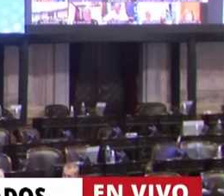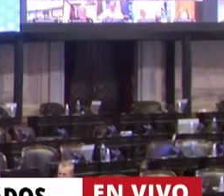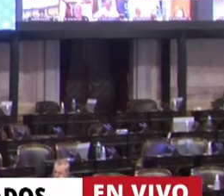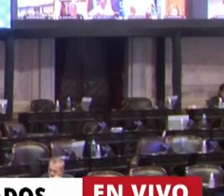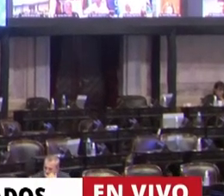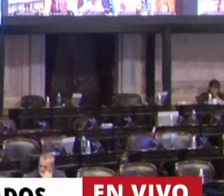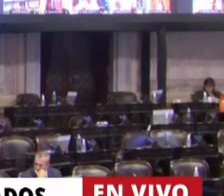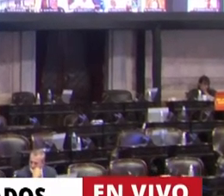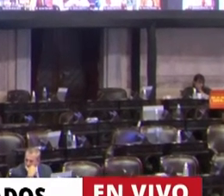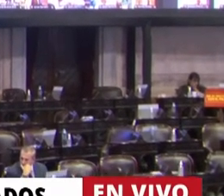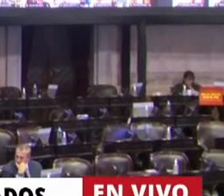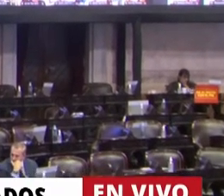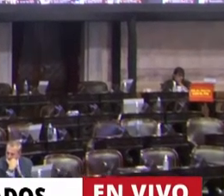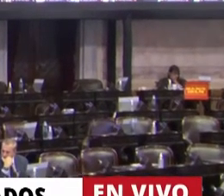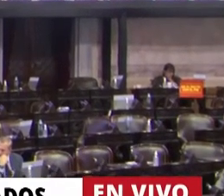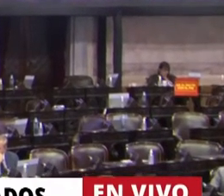Tiempo.